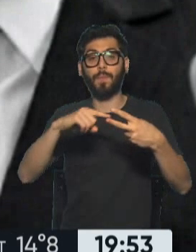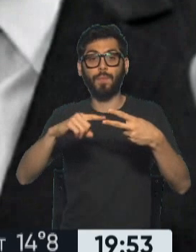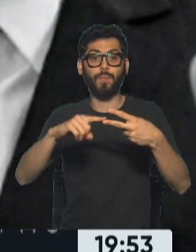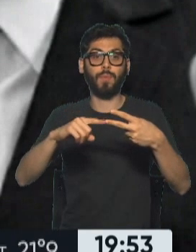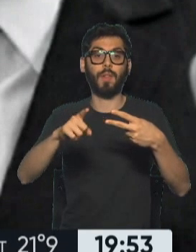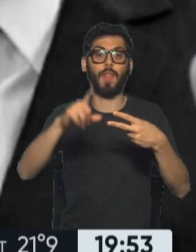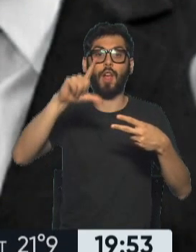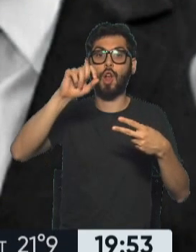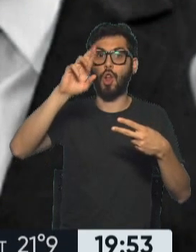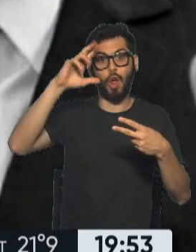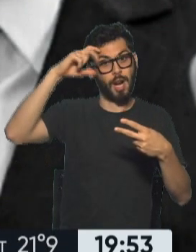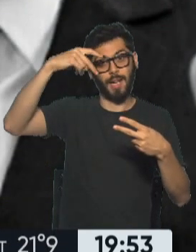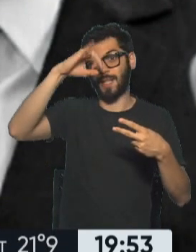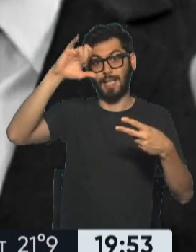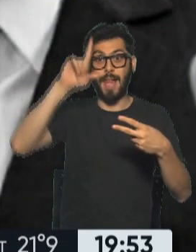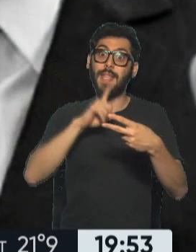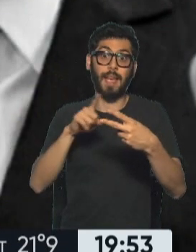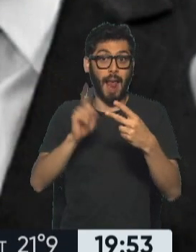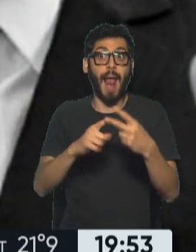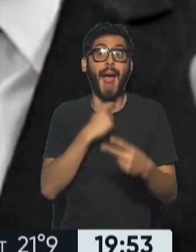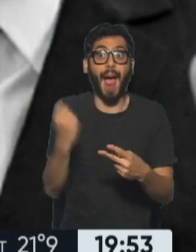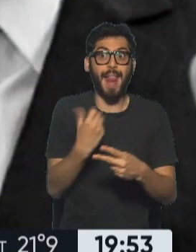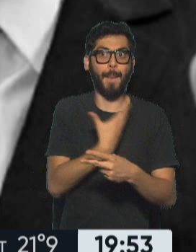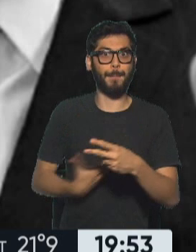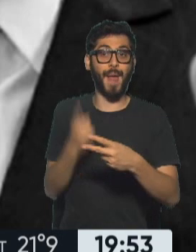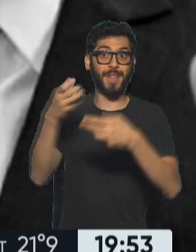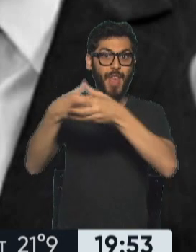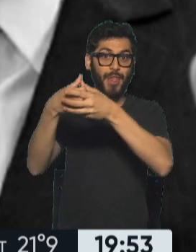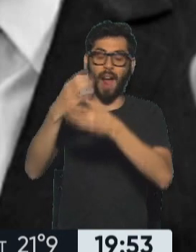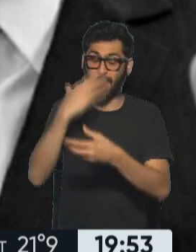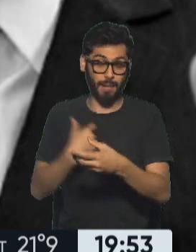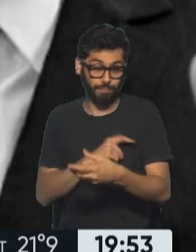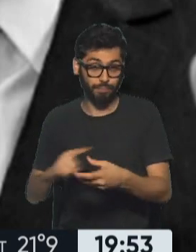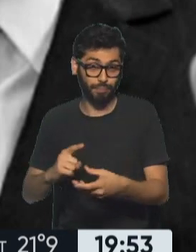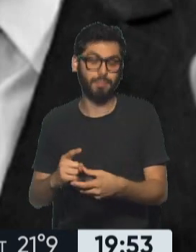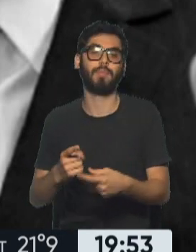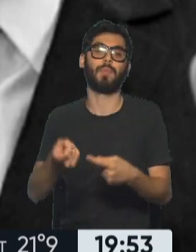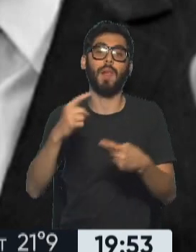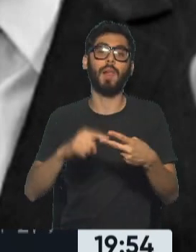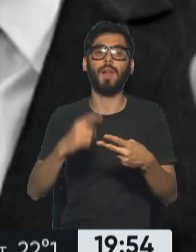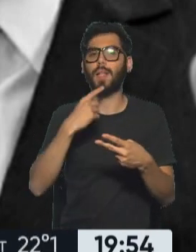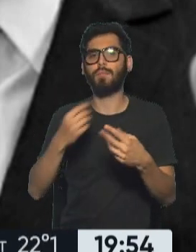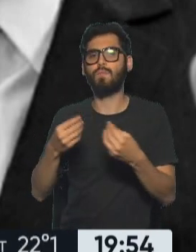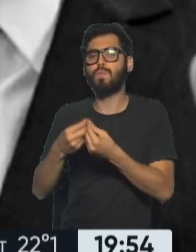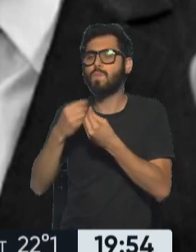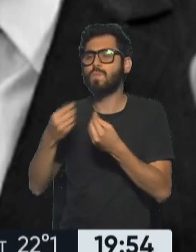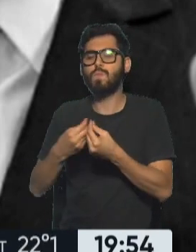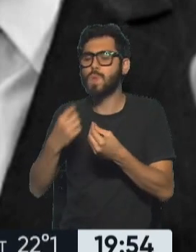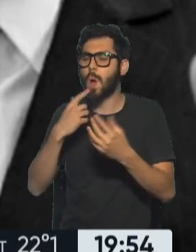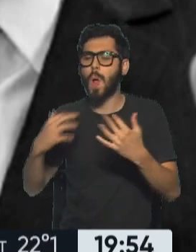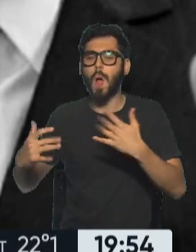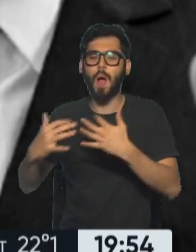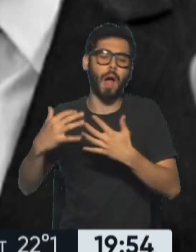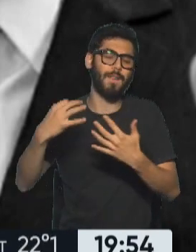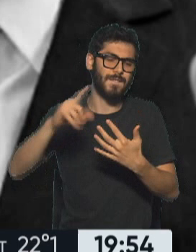Lorenzetti, quien aspiraba a ser presidente de la Corte y se quedó a mitad de camino. Hay muchos trascendidos y generan